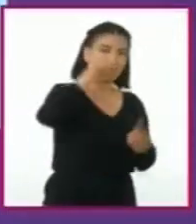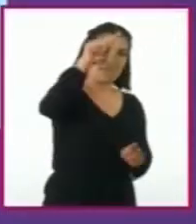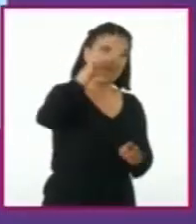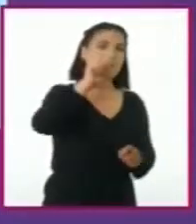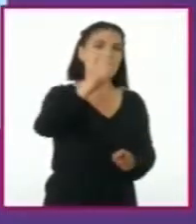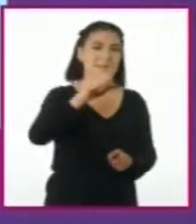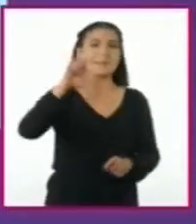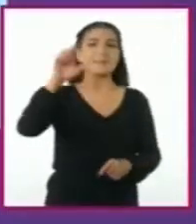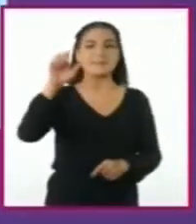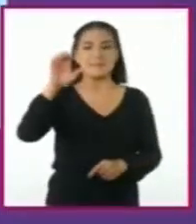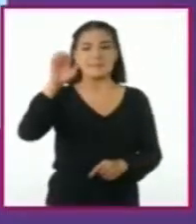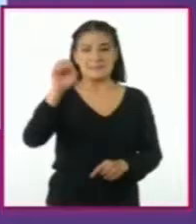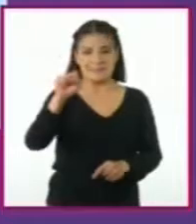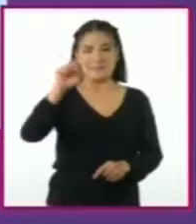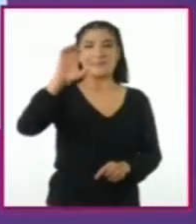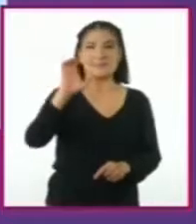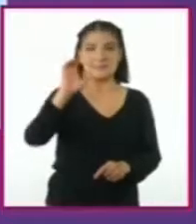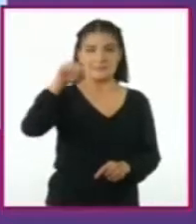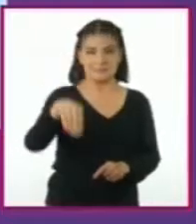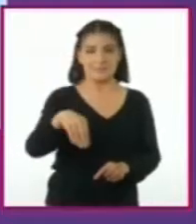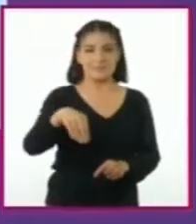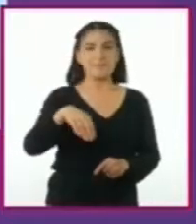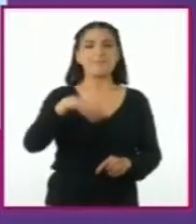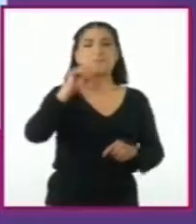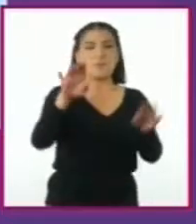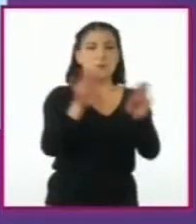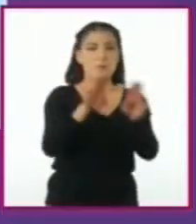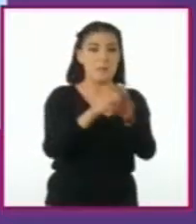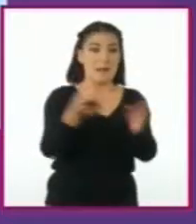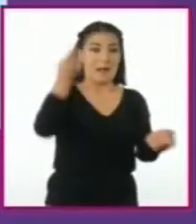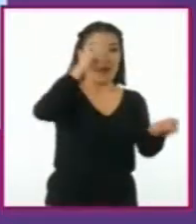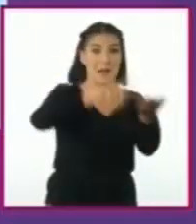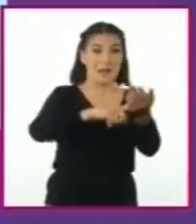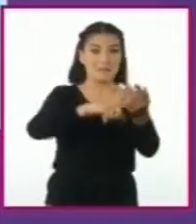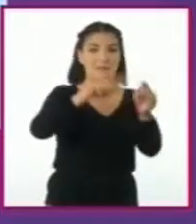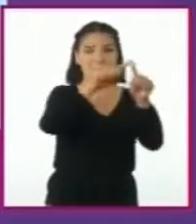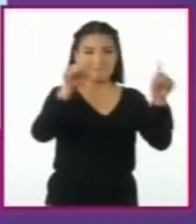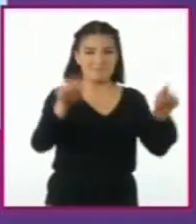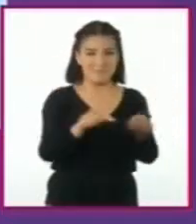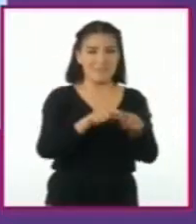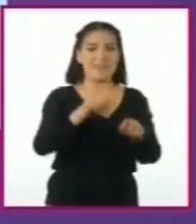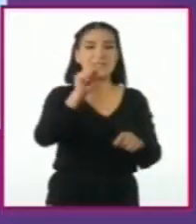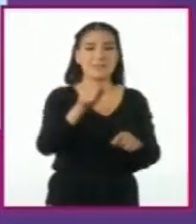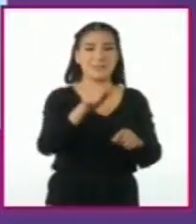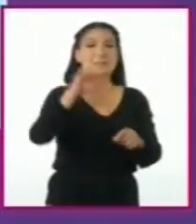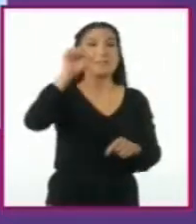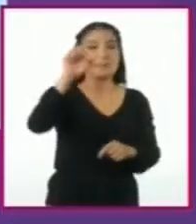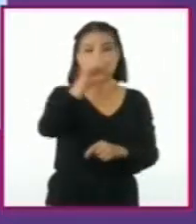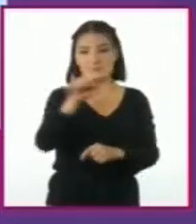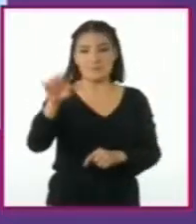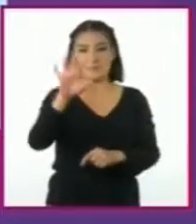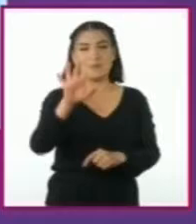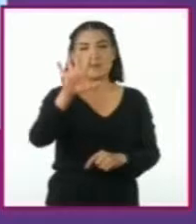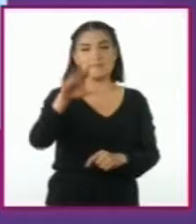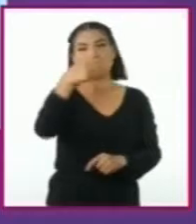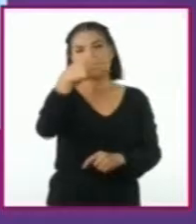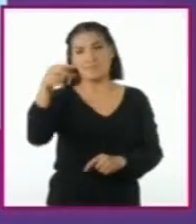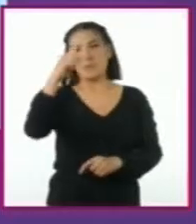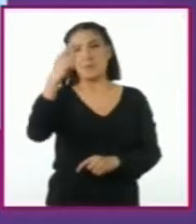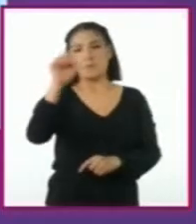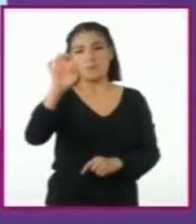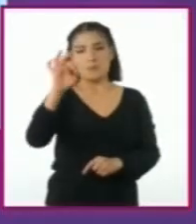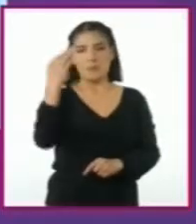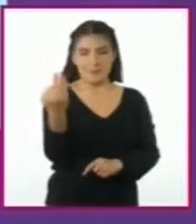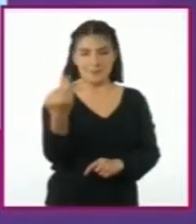centímetros, de tal manera que el cociente de 60 entre 45 es igual a 1.3. En